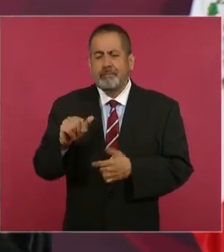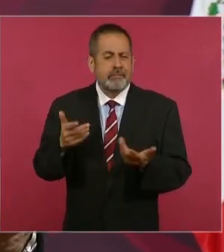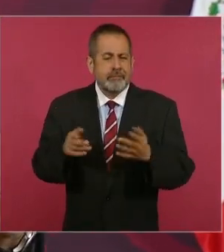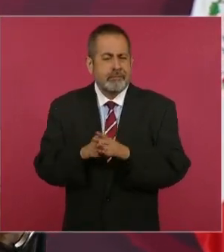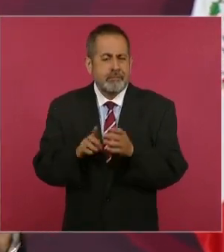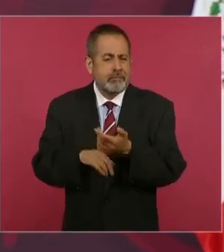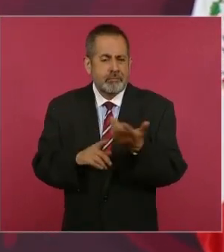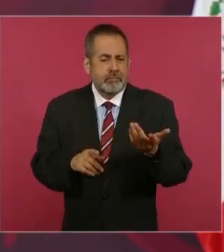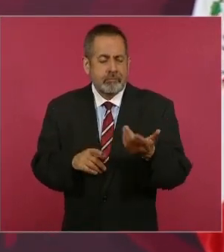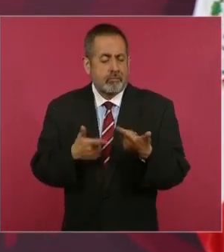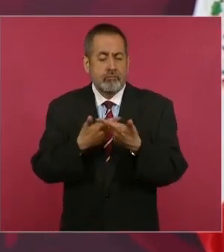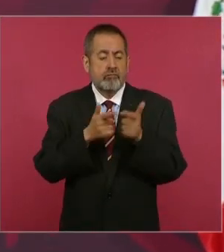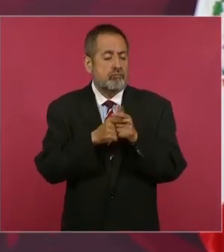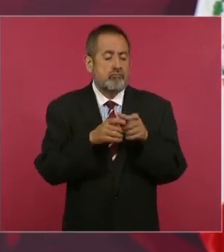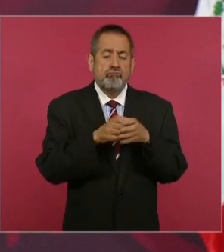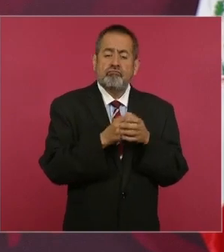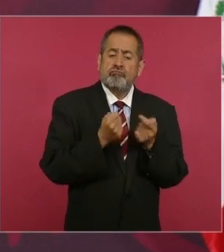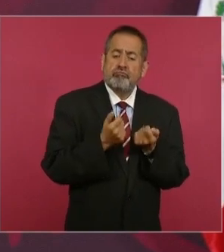una